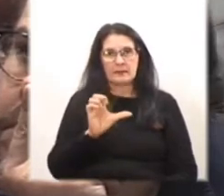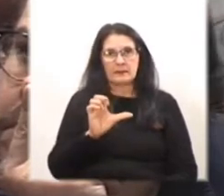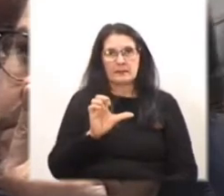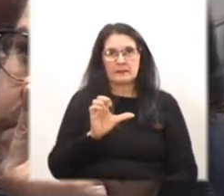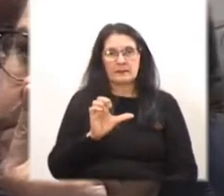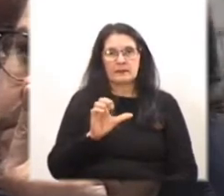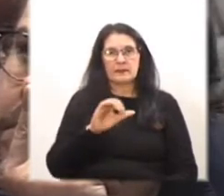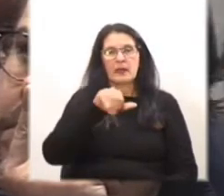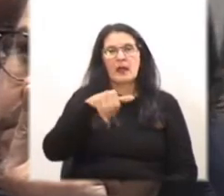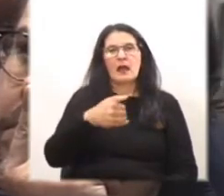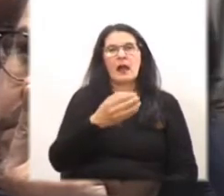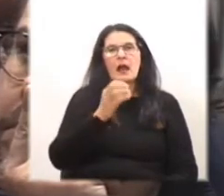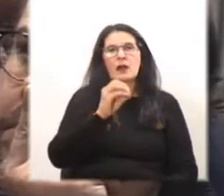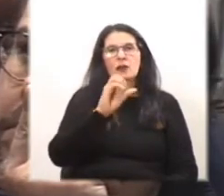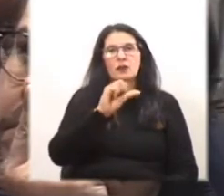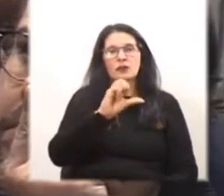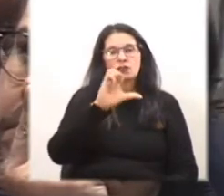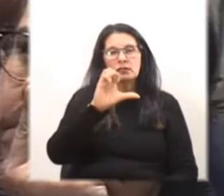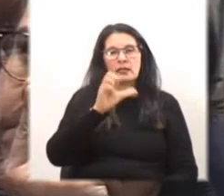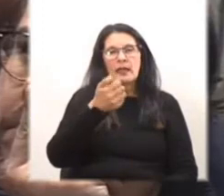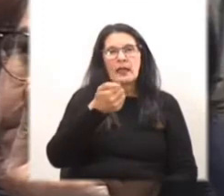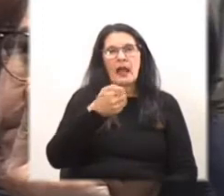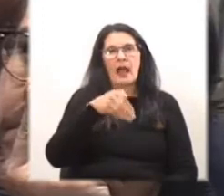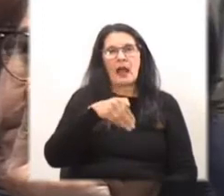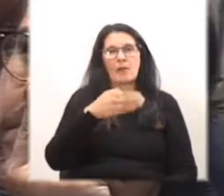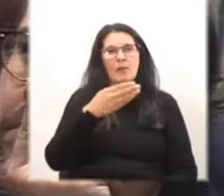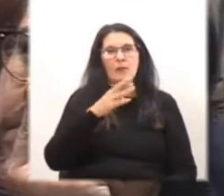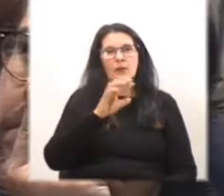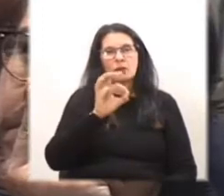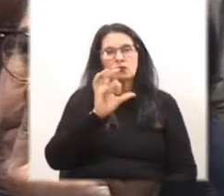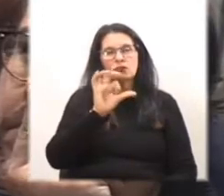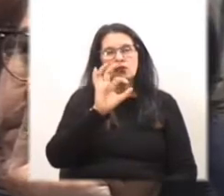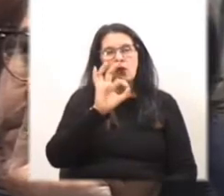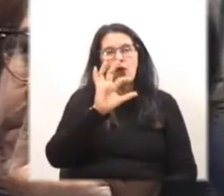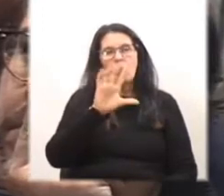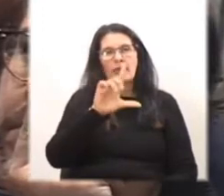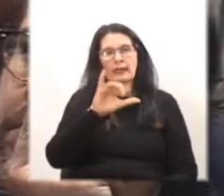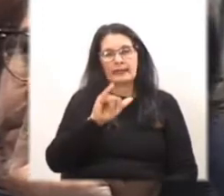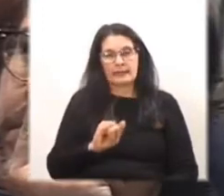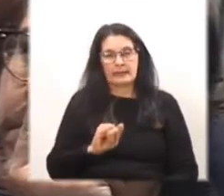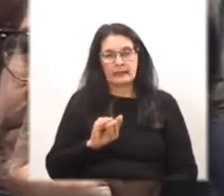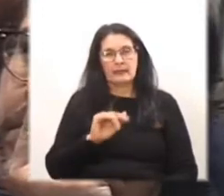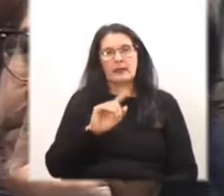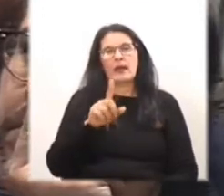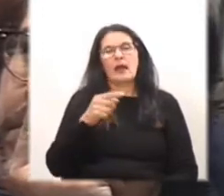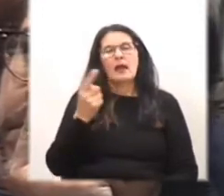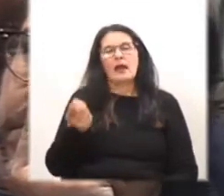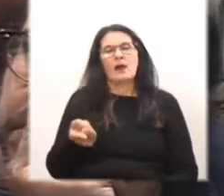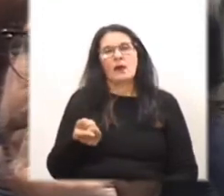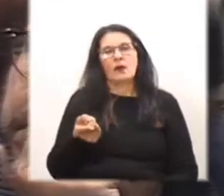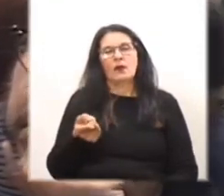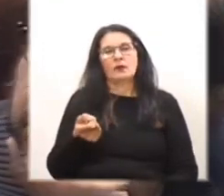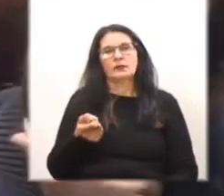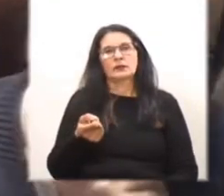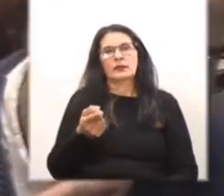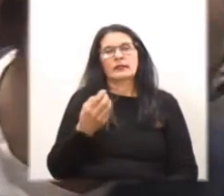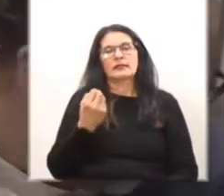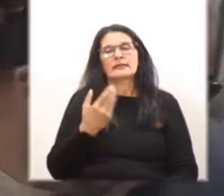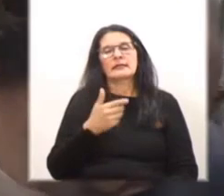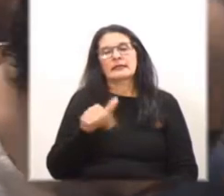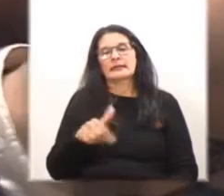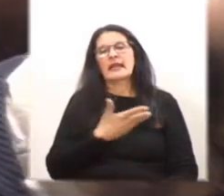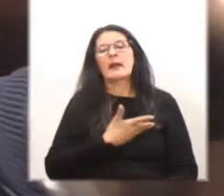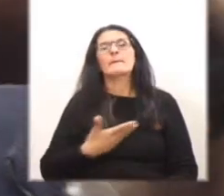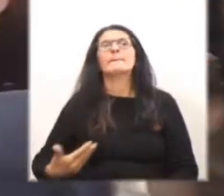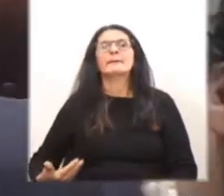a José Luis Ambrosoni, a Martín Burutarán, un ingreso directo que hoy es el presidente después de